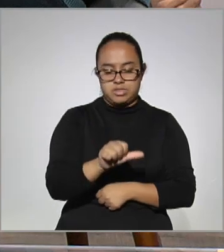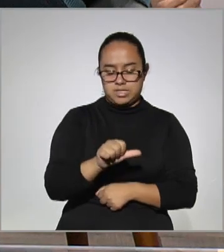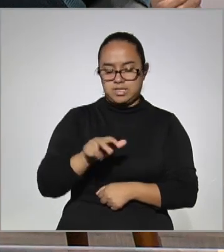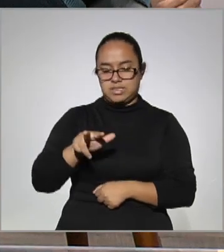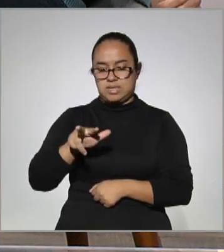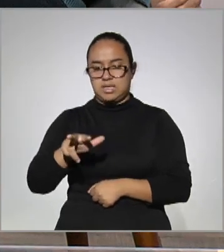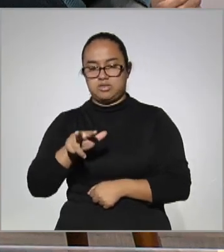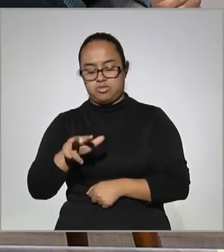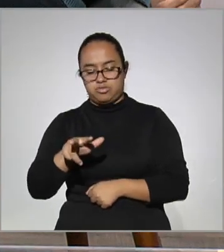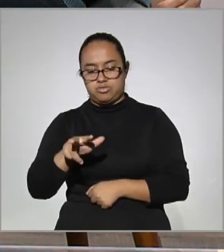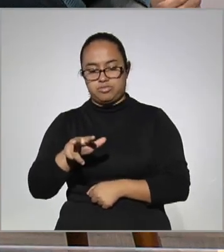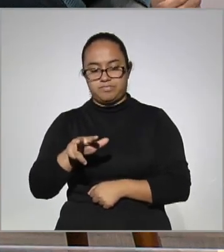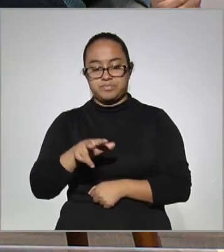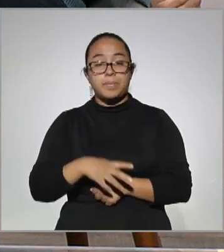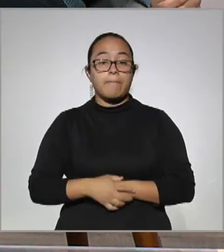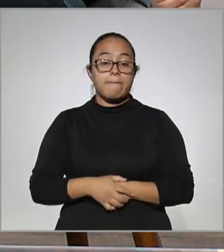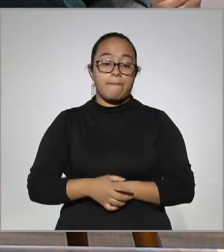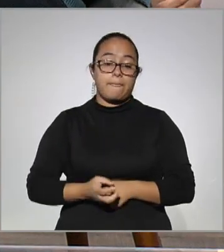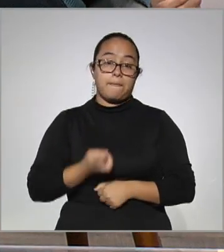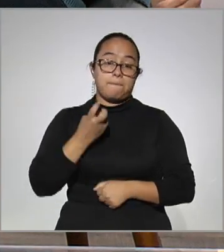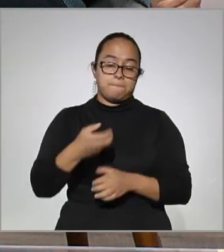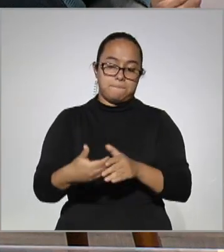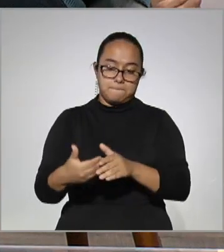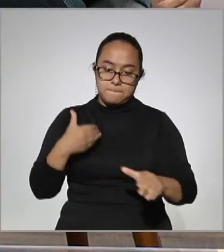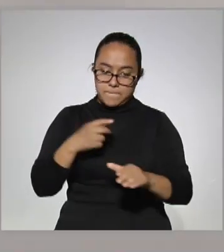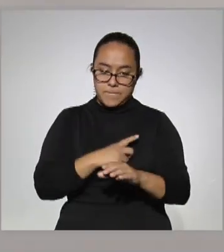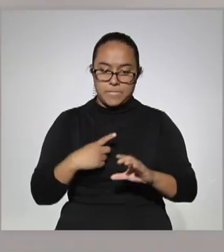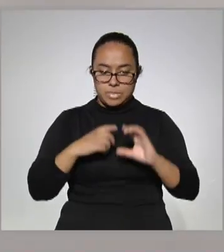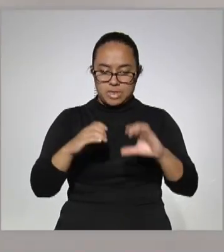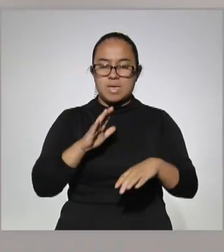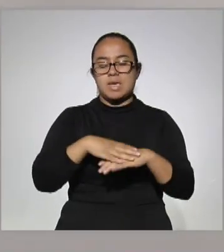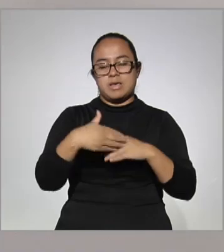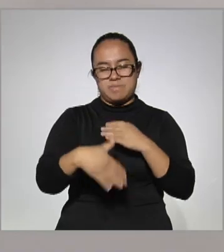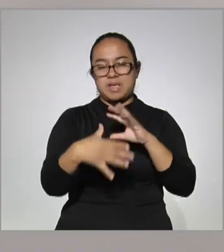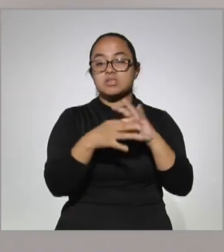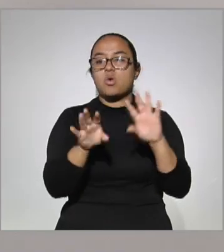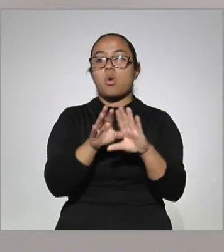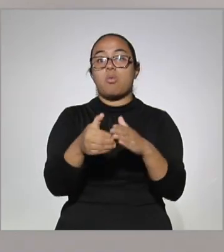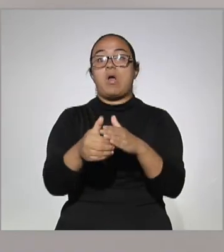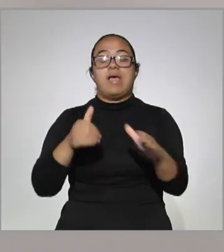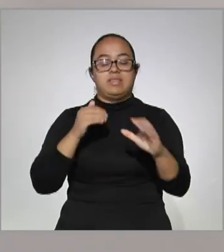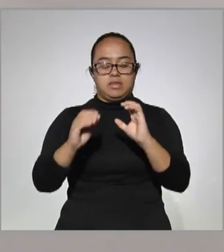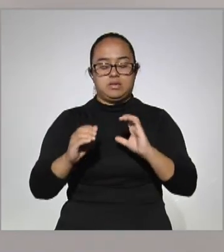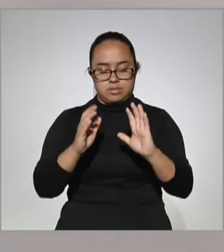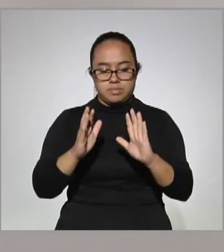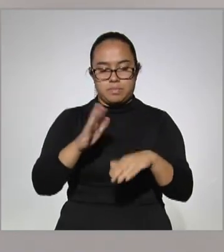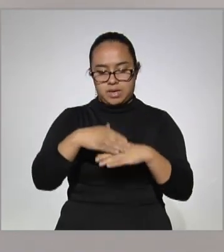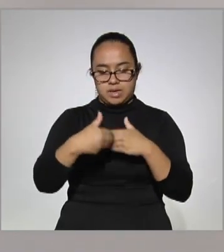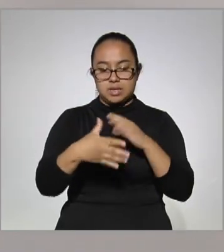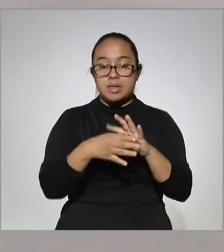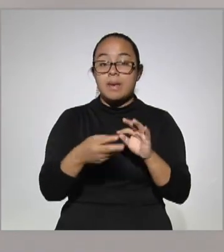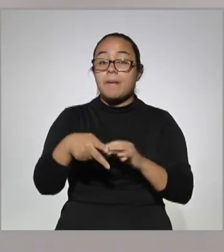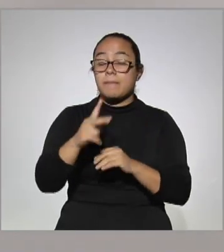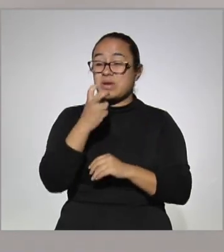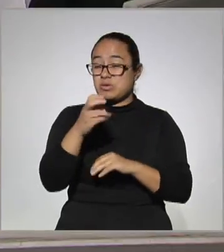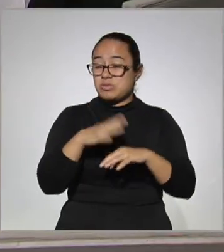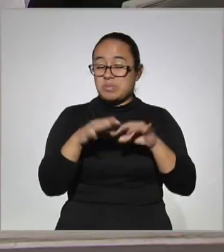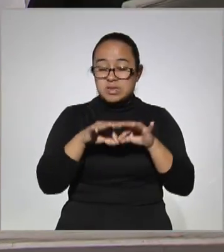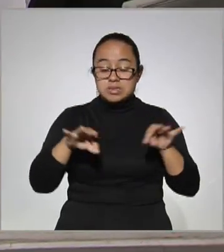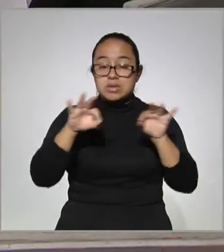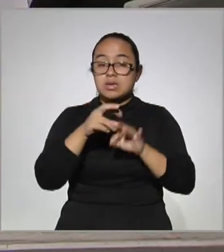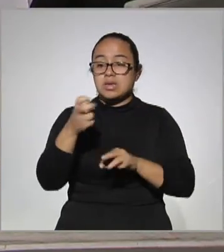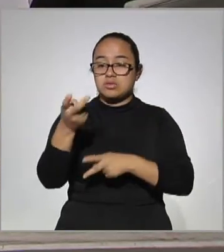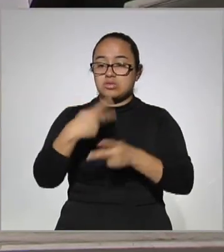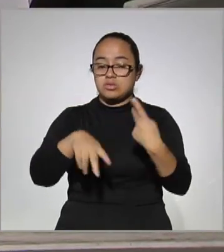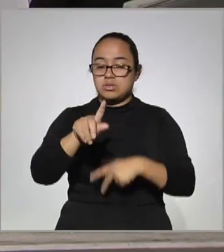son, y de ahí la parte de prevención que vamos a hablar en un momento, que son los más importantes y que causan el 70%